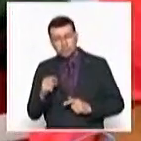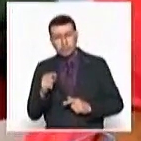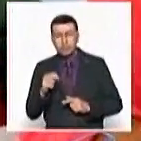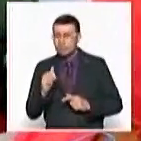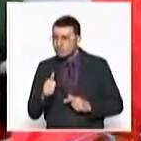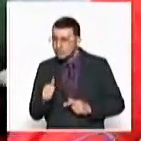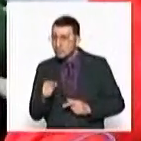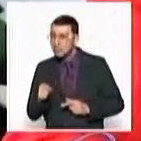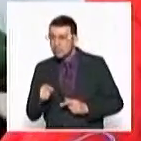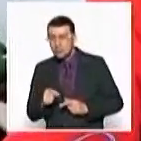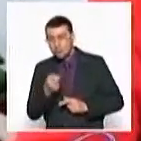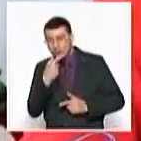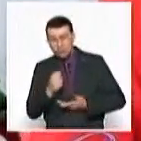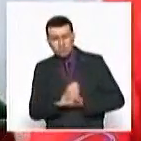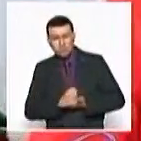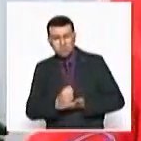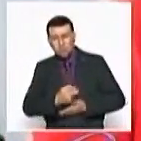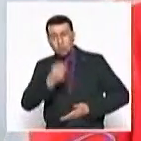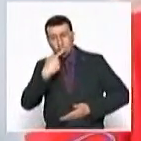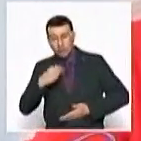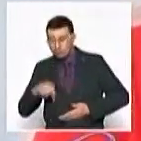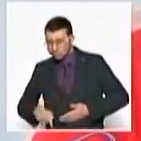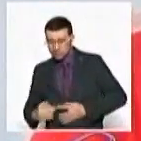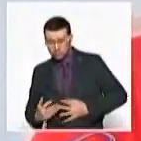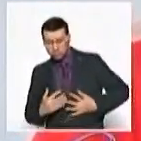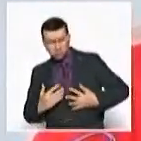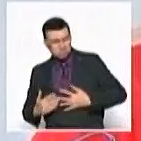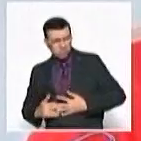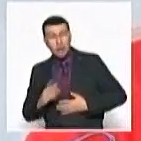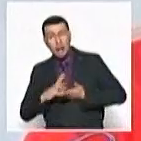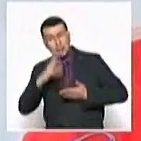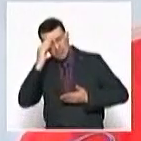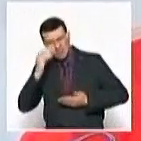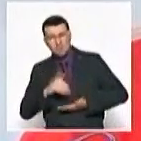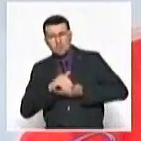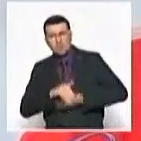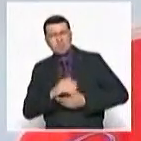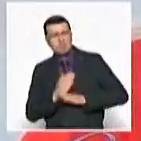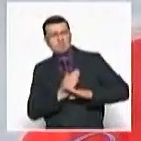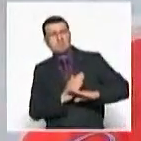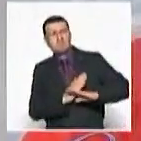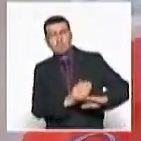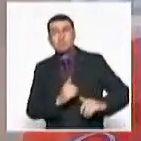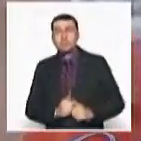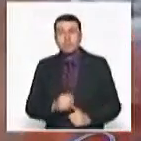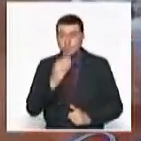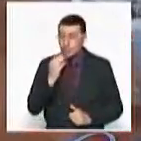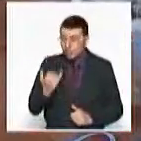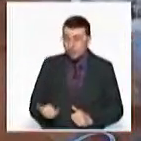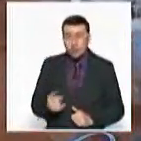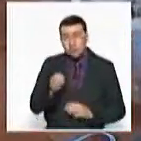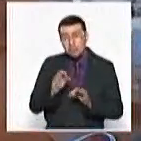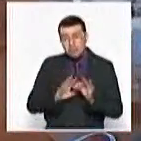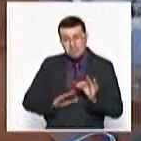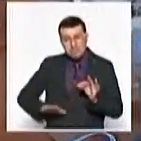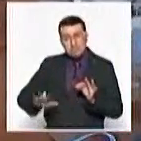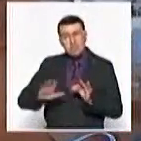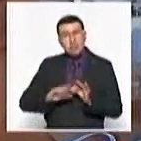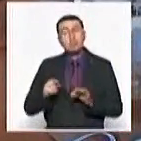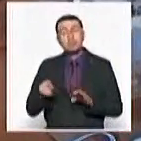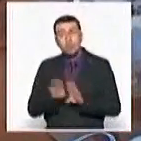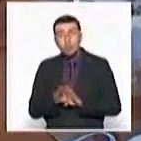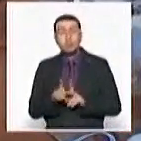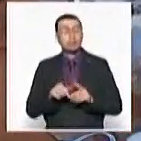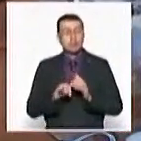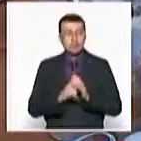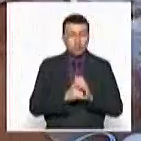esa información y se vuelven resistentes a las infecciones? Entonces, mire, hasta una bacteria, lo mismo pasa con nuestras